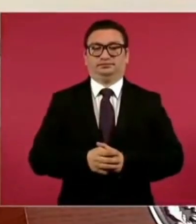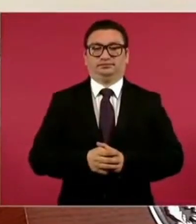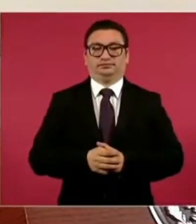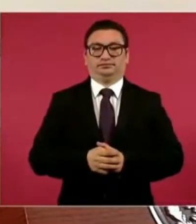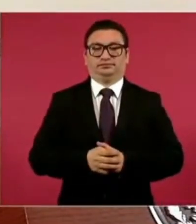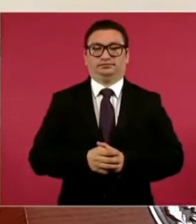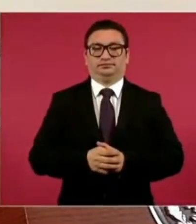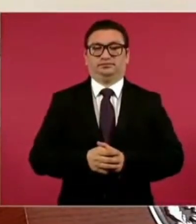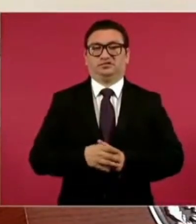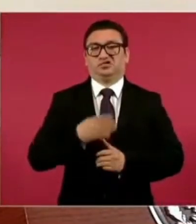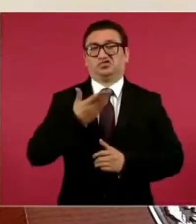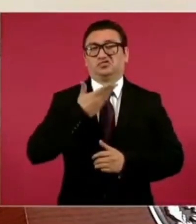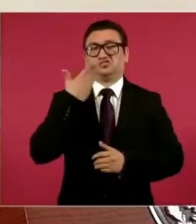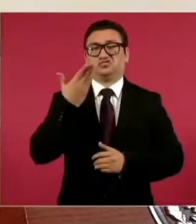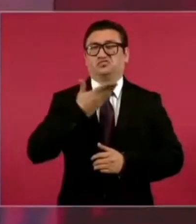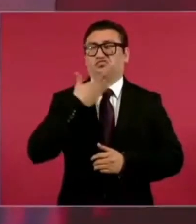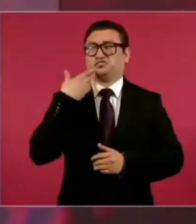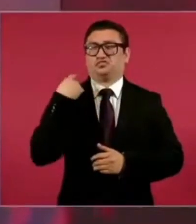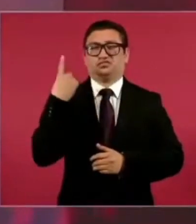se hicieron famosos